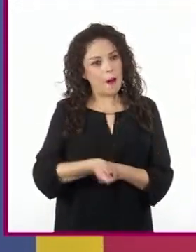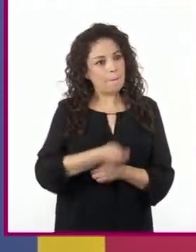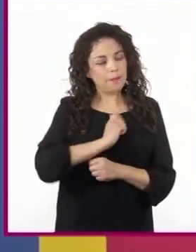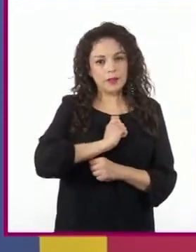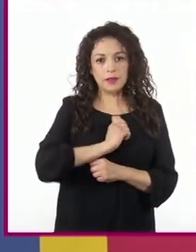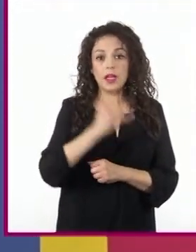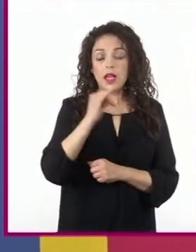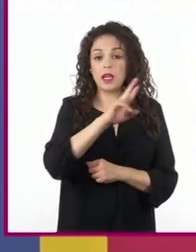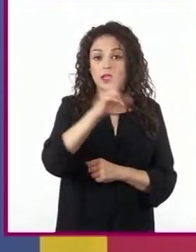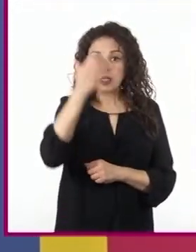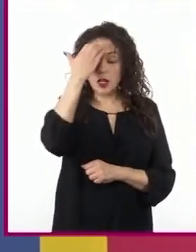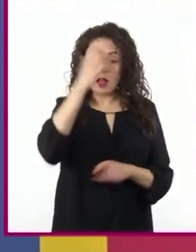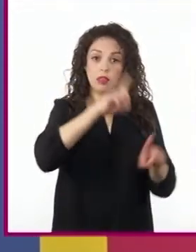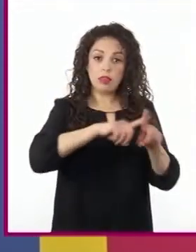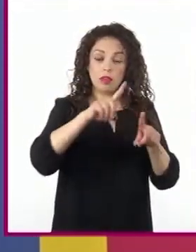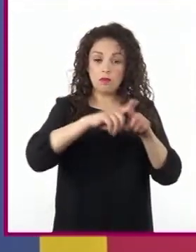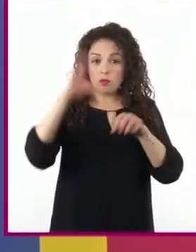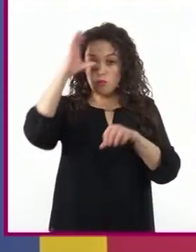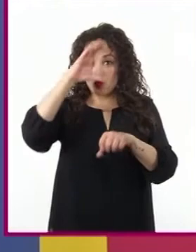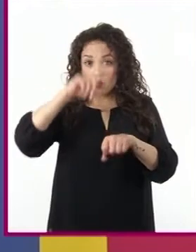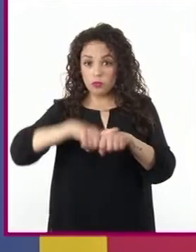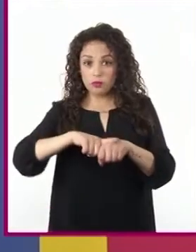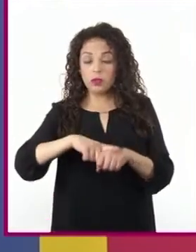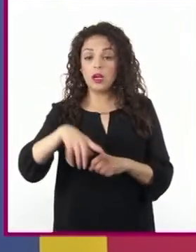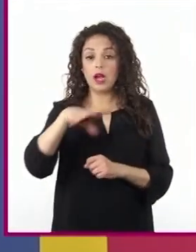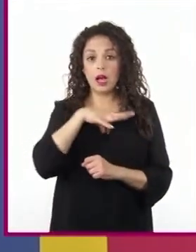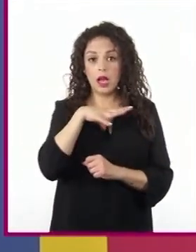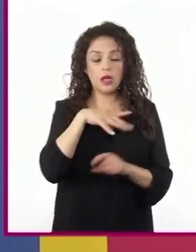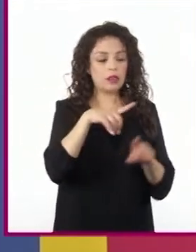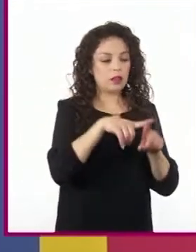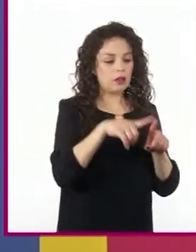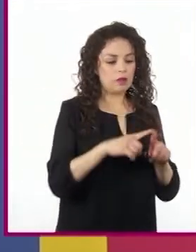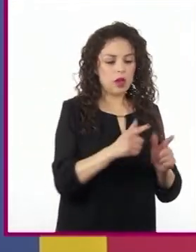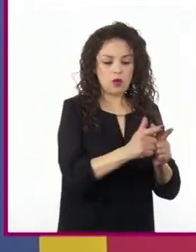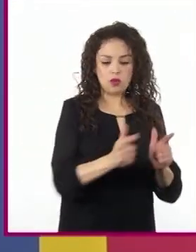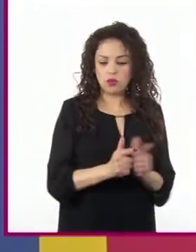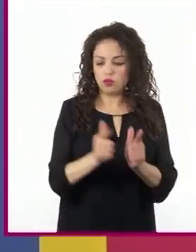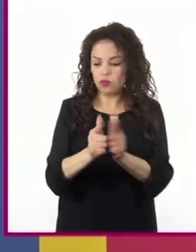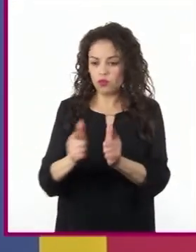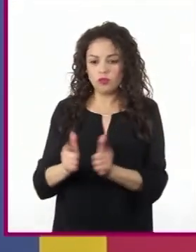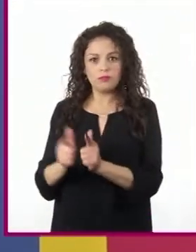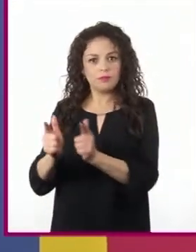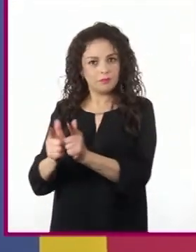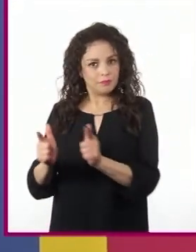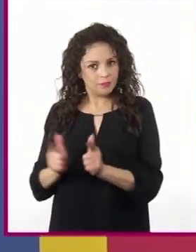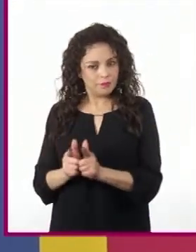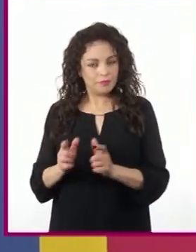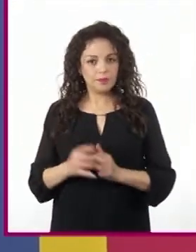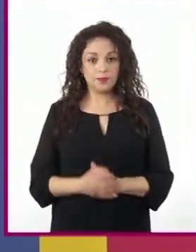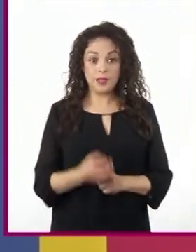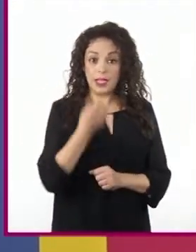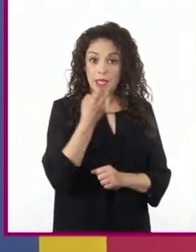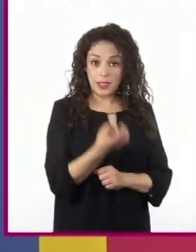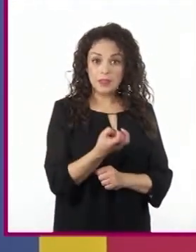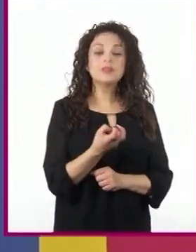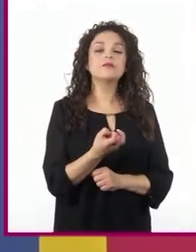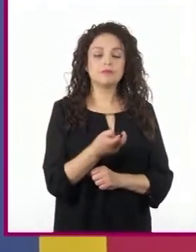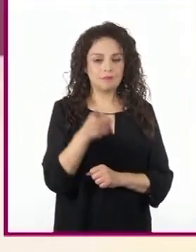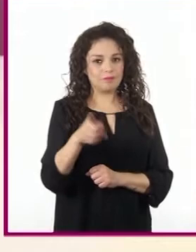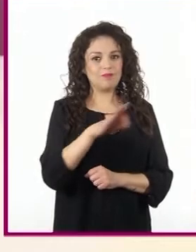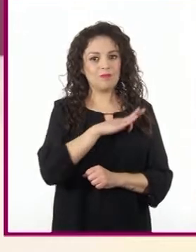reconozcan las diferencias culturales que se generan entre los diversos grupos de pertenencia, diferencias que les